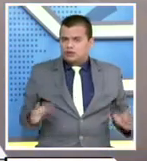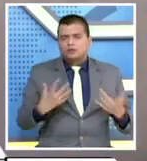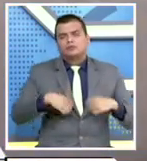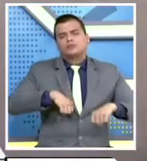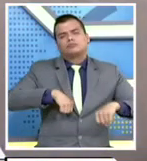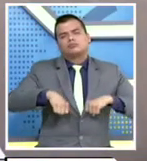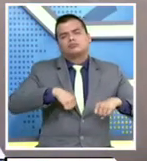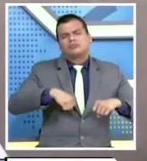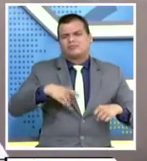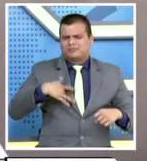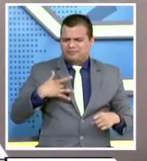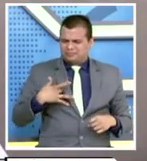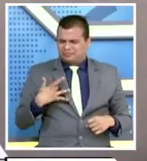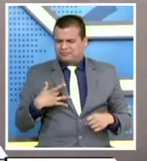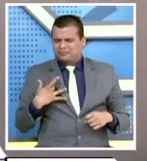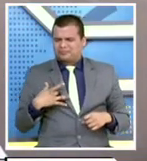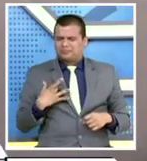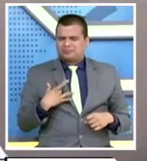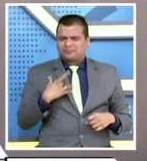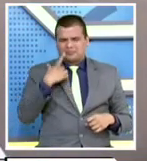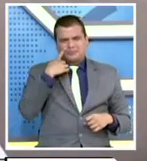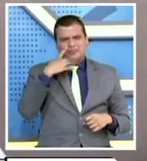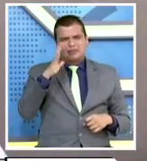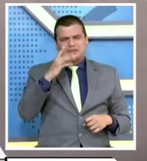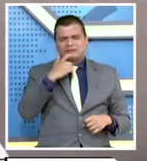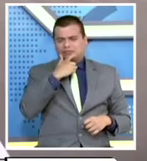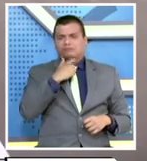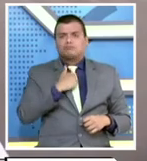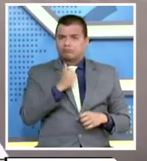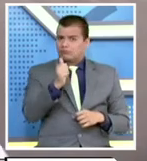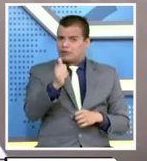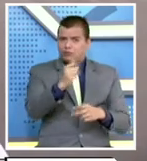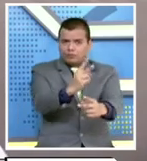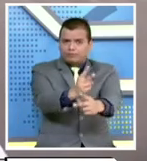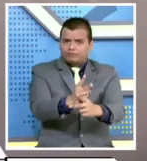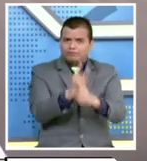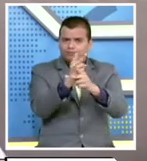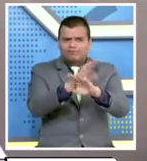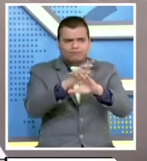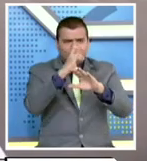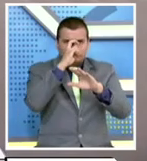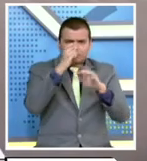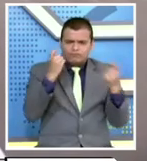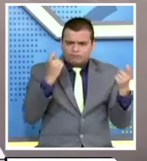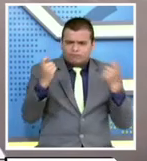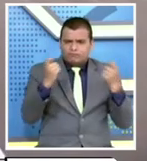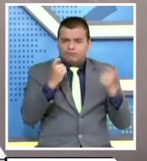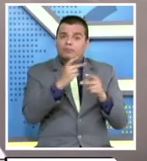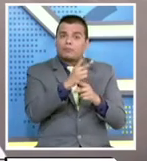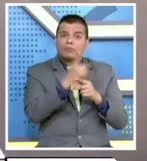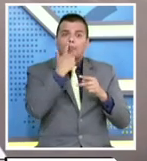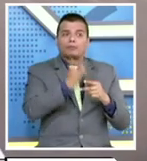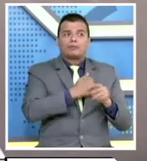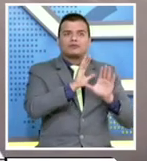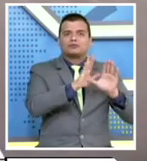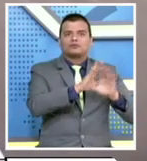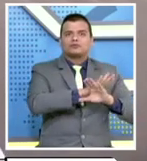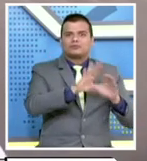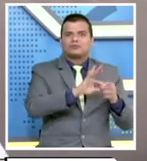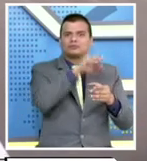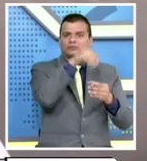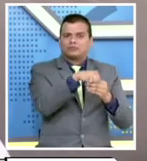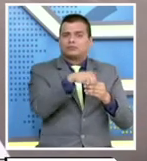tener síntomas. Lo sospechó, él se venía cuidando, hacía todo el protocolo en casa, cuidando a sus padres, que es con los que él